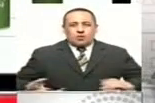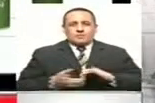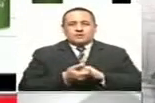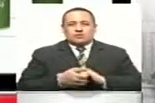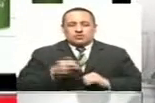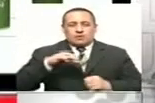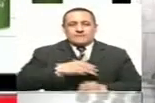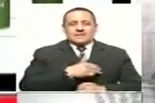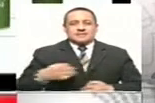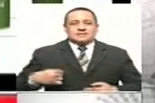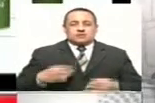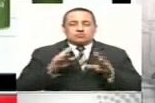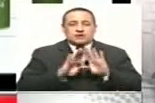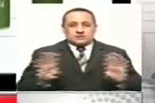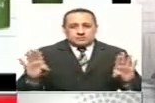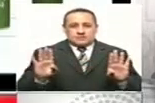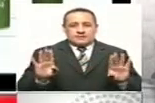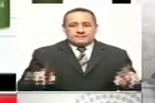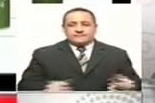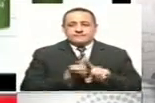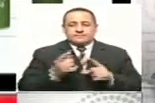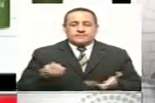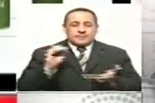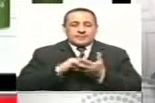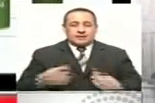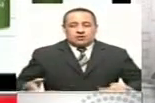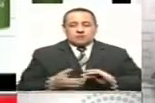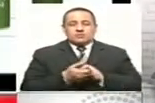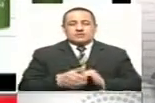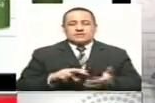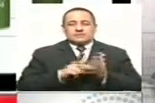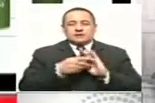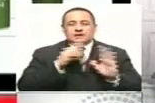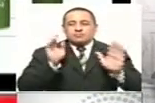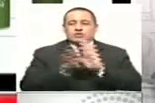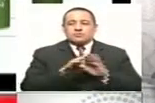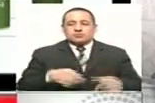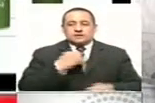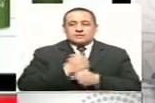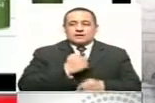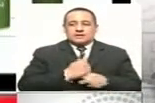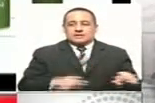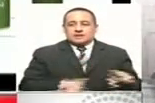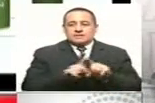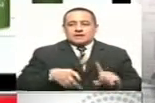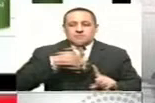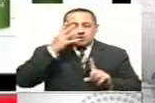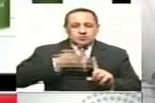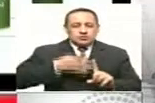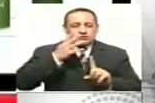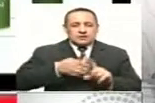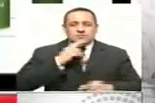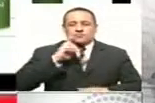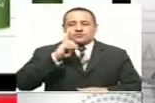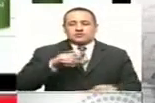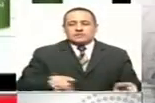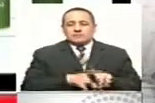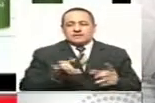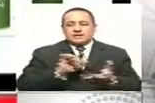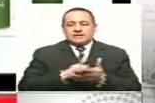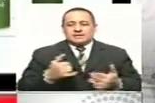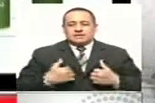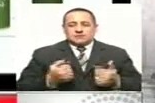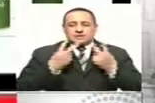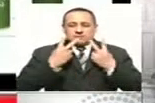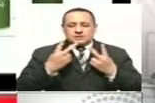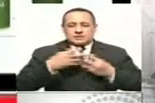MINEL. Y este convenio con MINEL básicamente es para la evaluación de docentes. Entonces, ahí tenemos un incremento